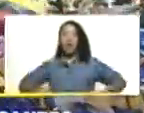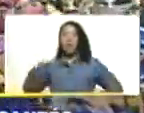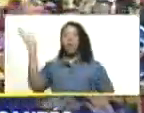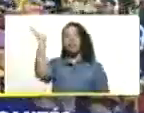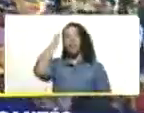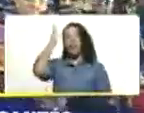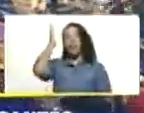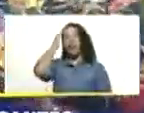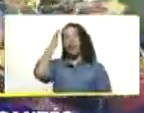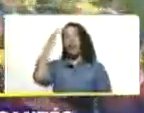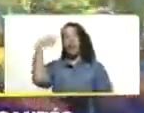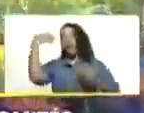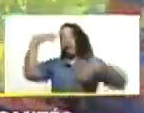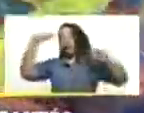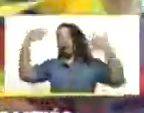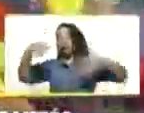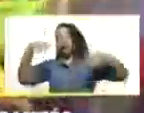Ay, papá.